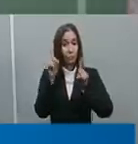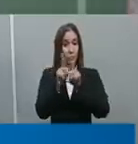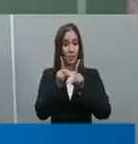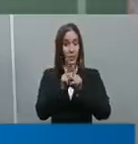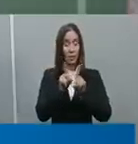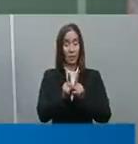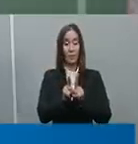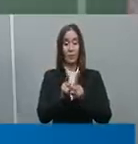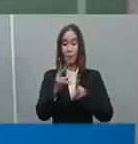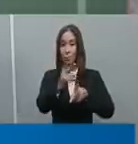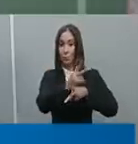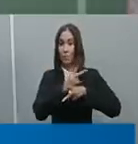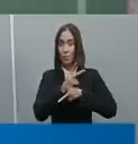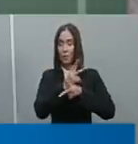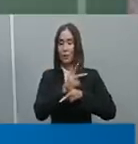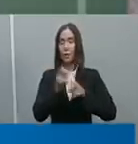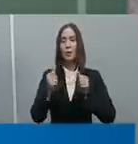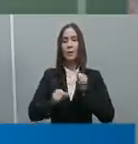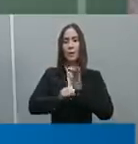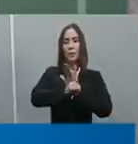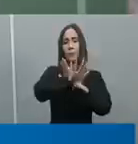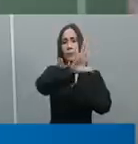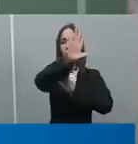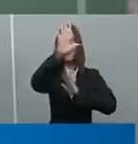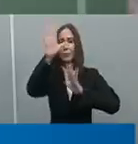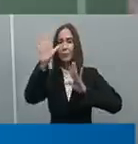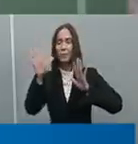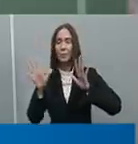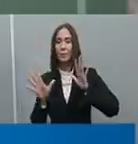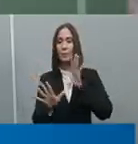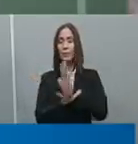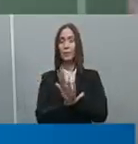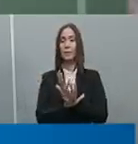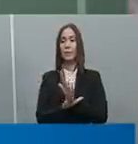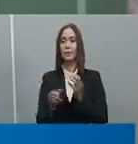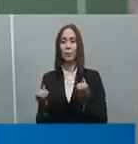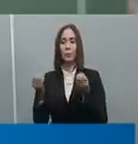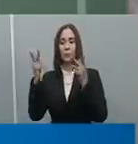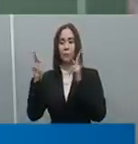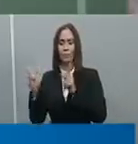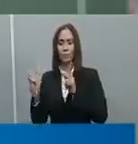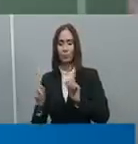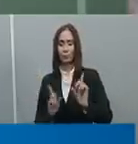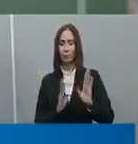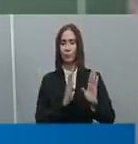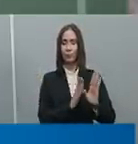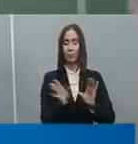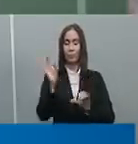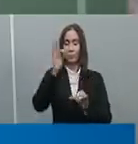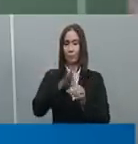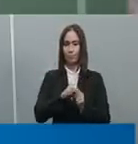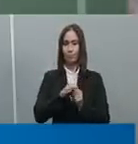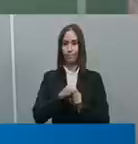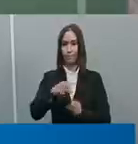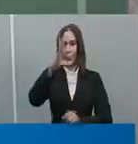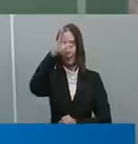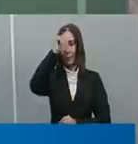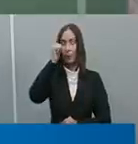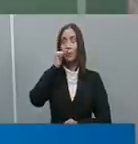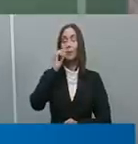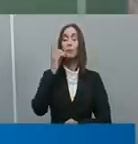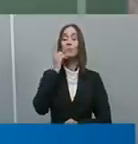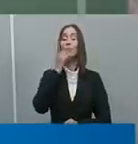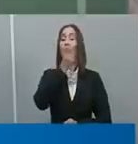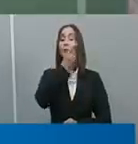los más altos estándares de transparencia y con la máxima participación posible. Dominicanos y dominicanas,